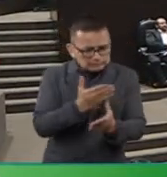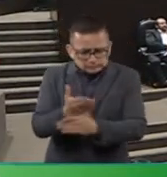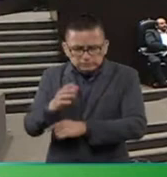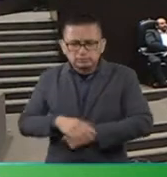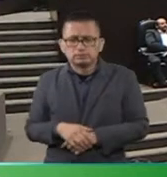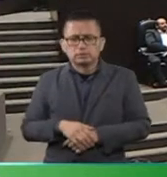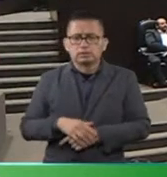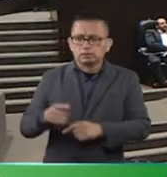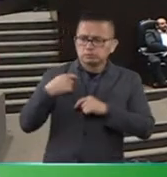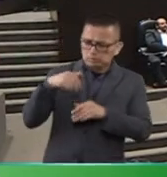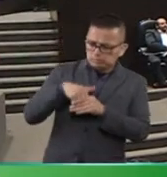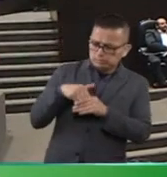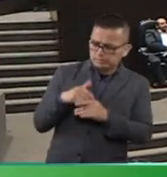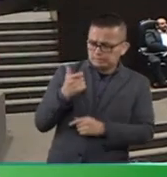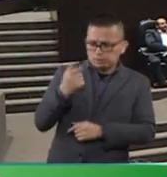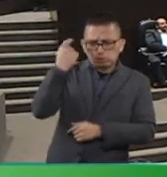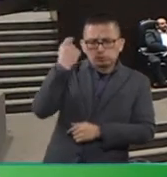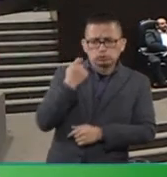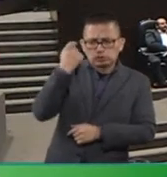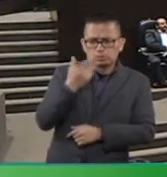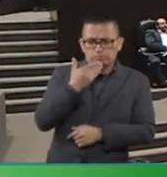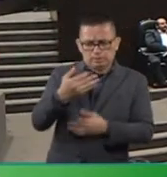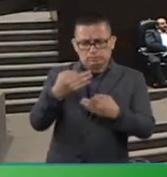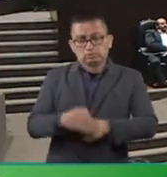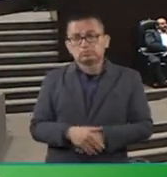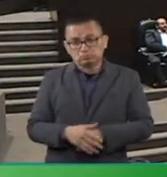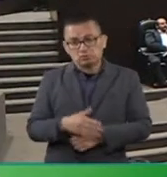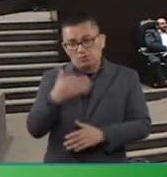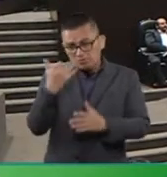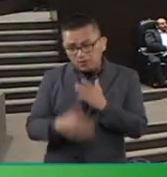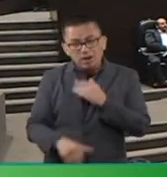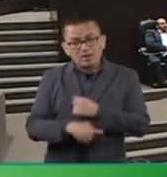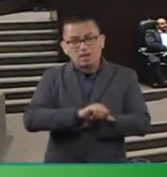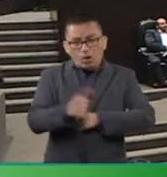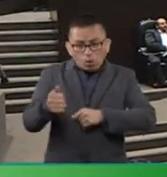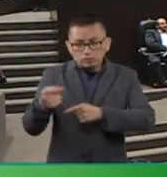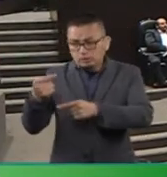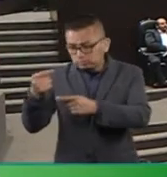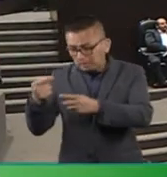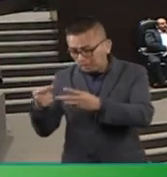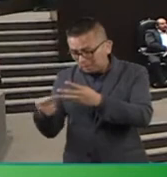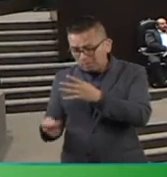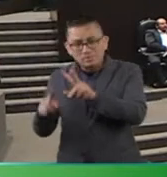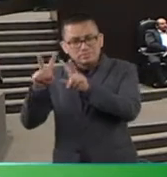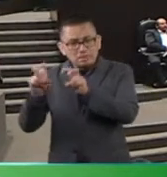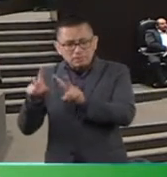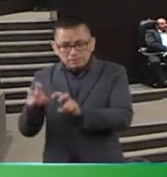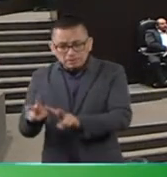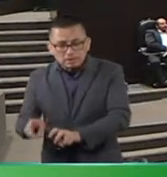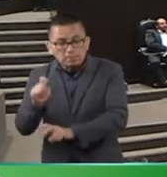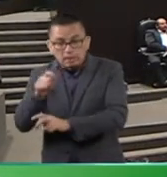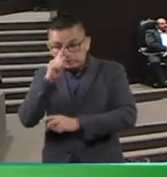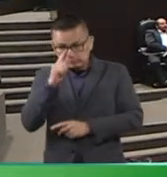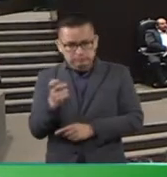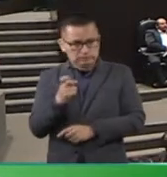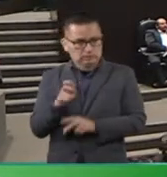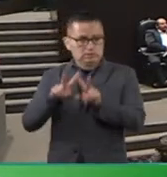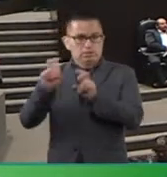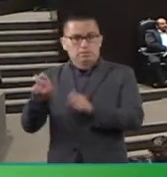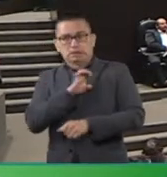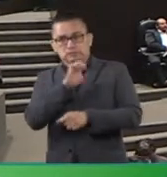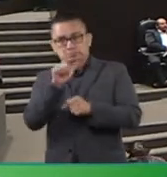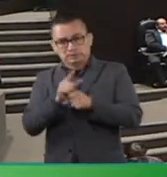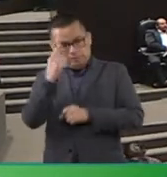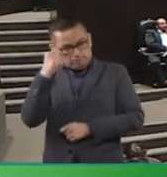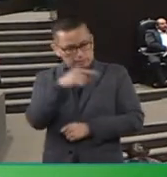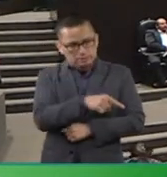políticas más que en sí no son políticas públicas especiales son políticas públicas